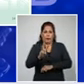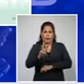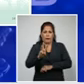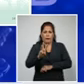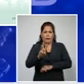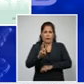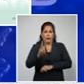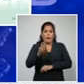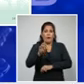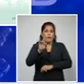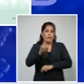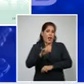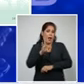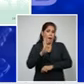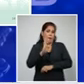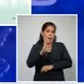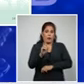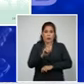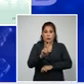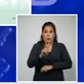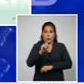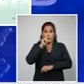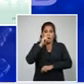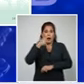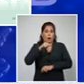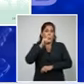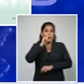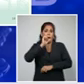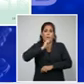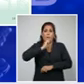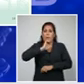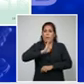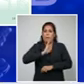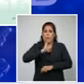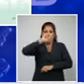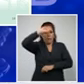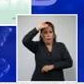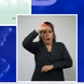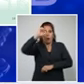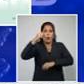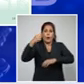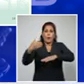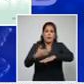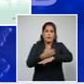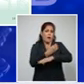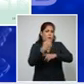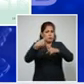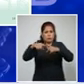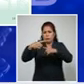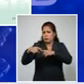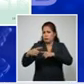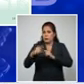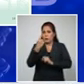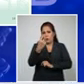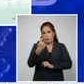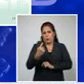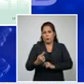Franpaís 2, y de Baguanos, Banes, Antillas, Jibara y Urbano Noris, 1 de cada